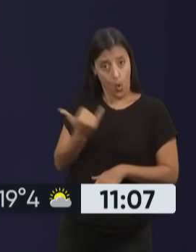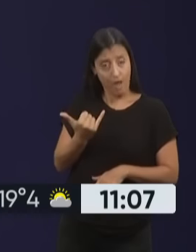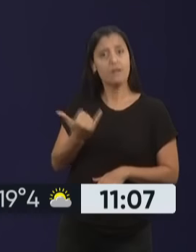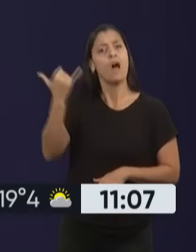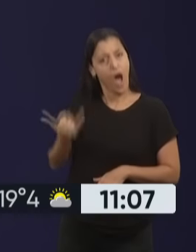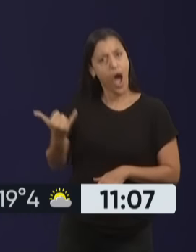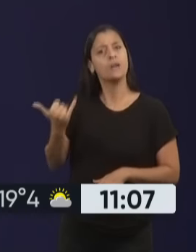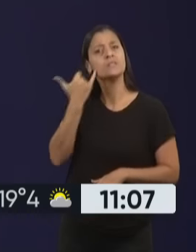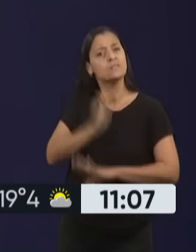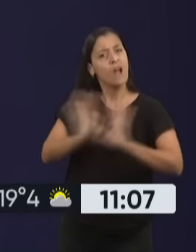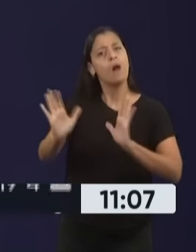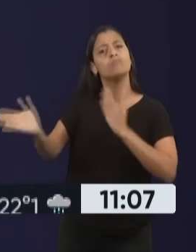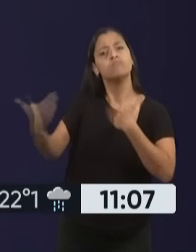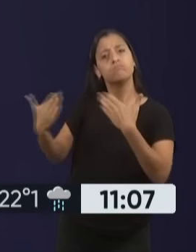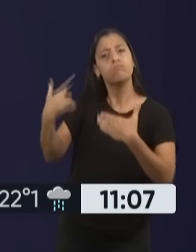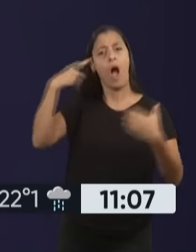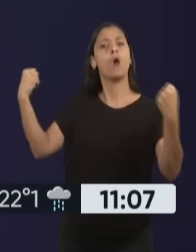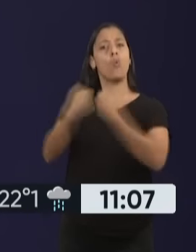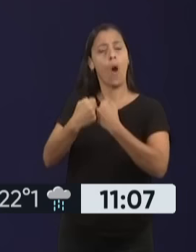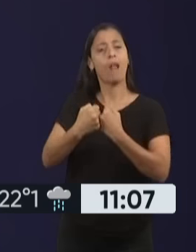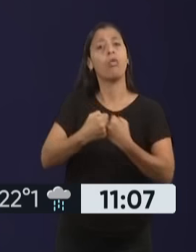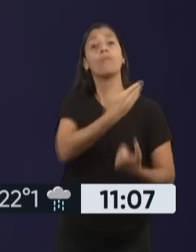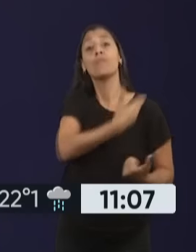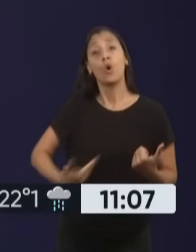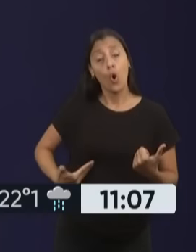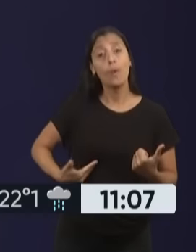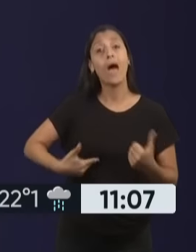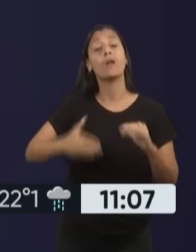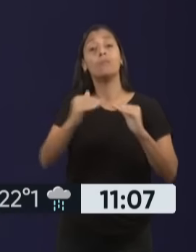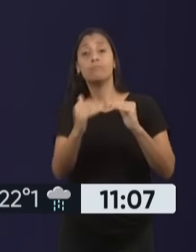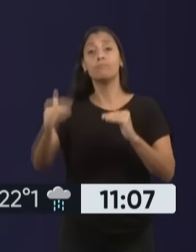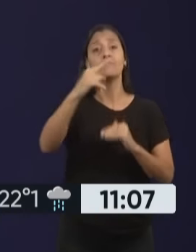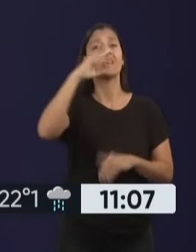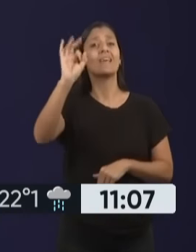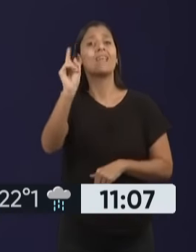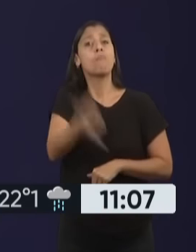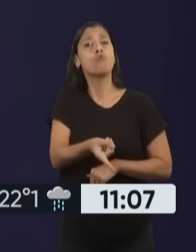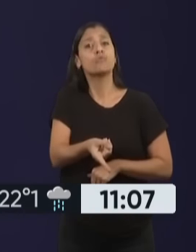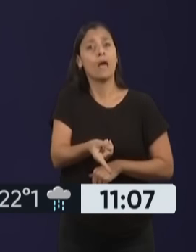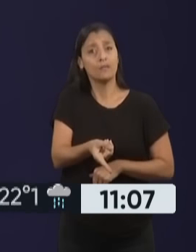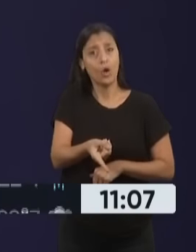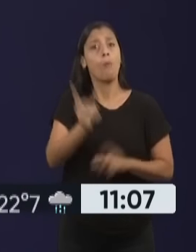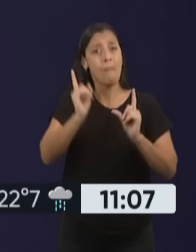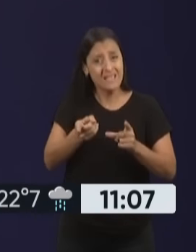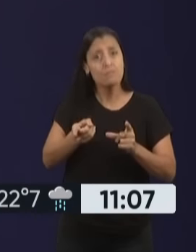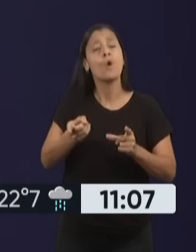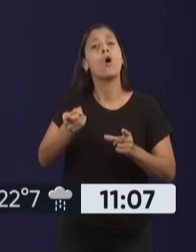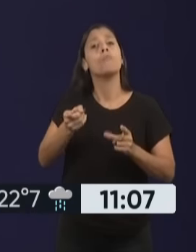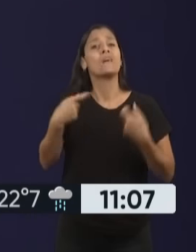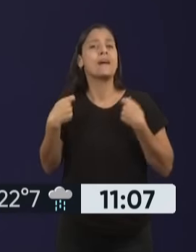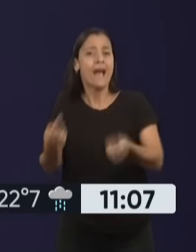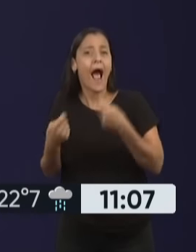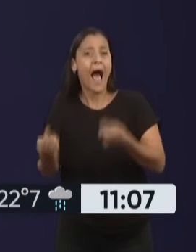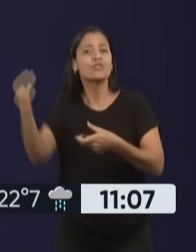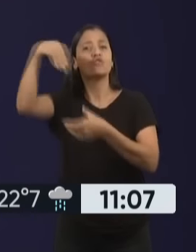diálogo y hubo un acuerdo nacional aumentó el 70 por las partidas de gastos de